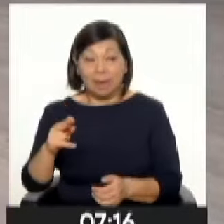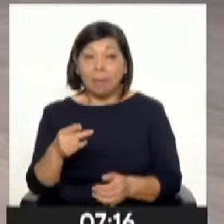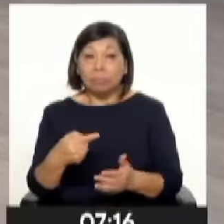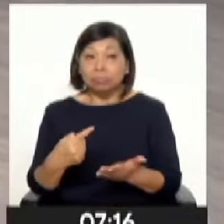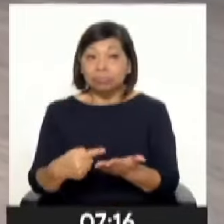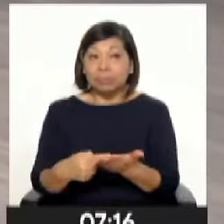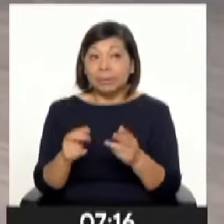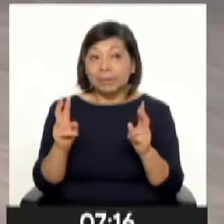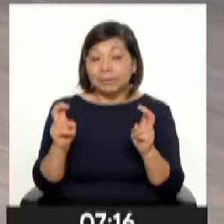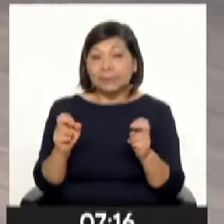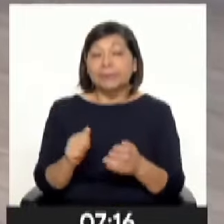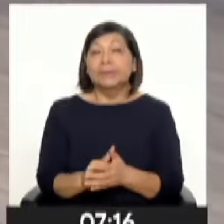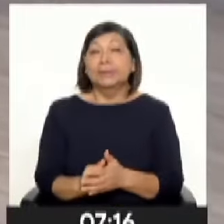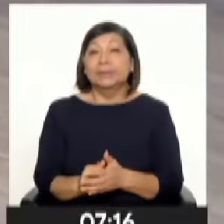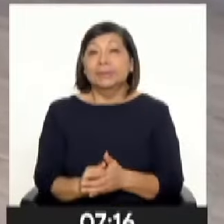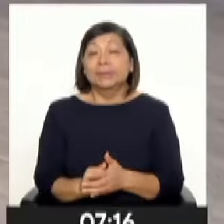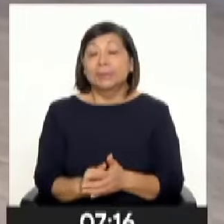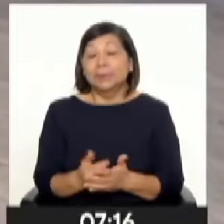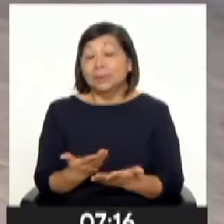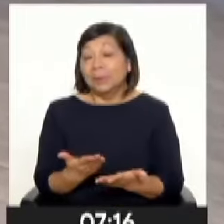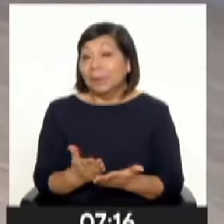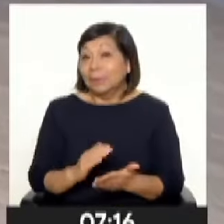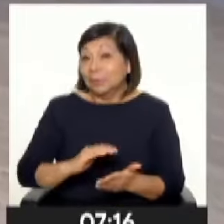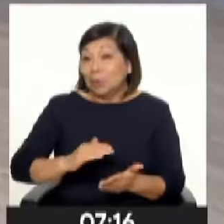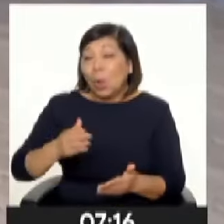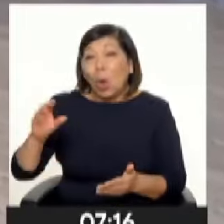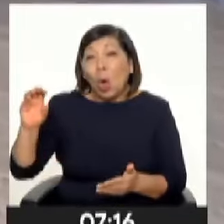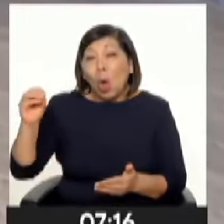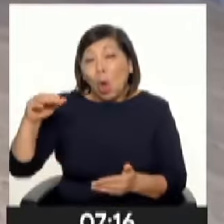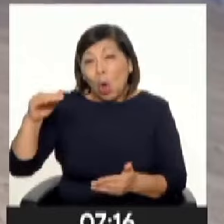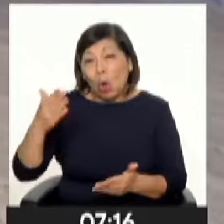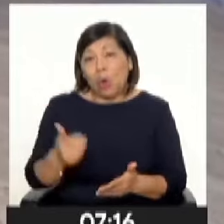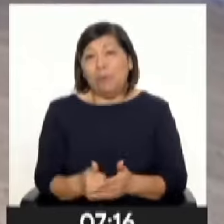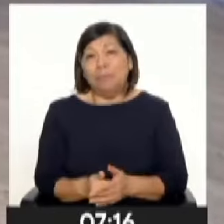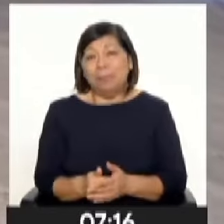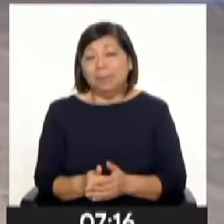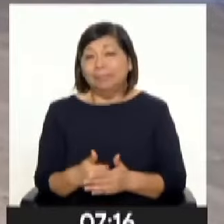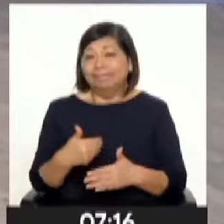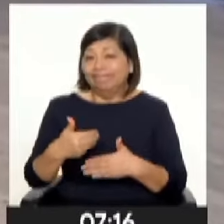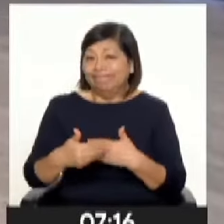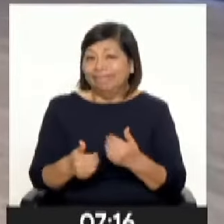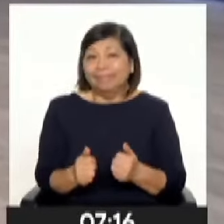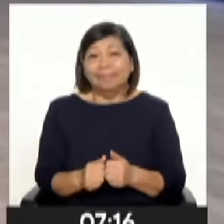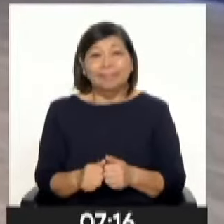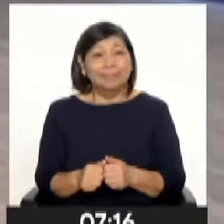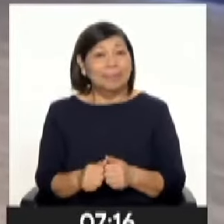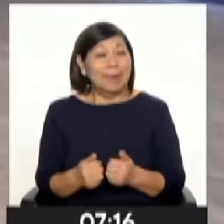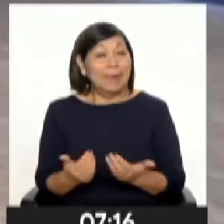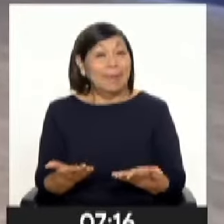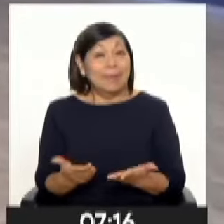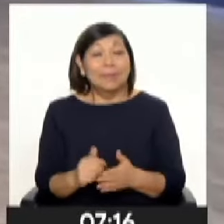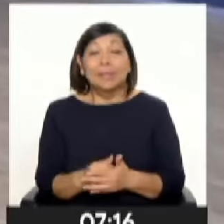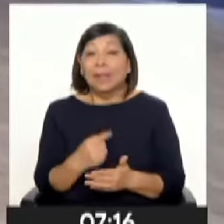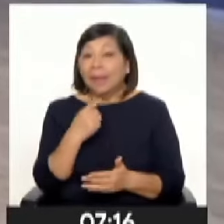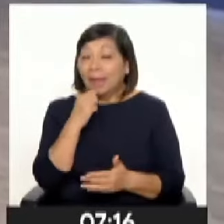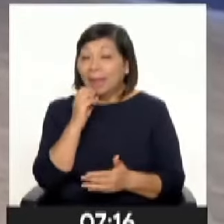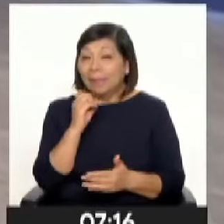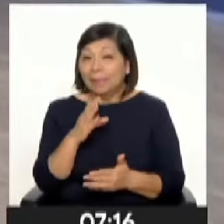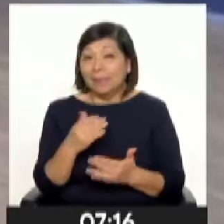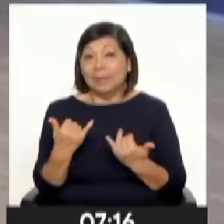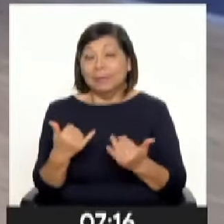discutir sobre este tema de los terribles embarazos adolescentes y lo que se ha procedido finalmente, como señalaba, con